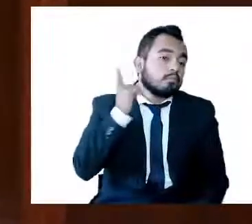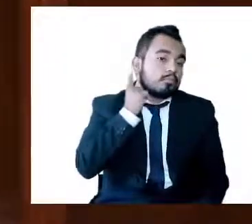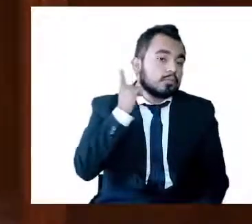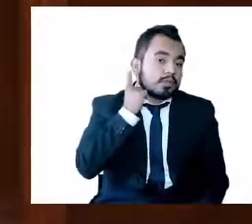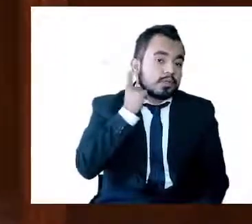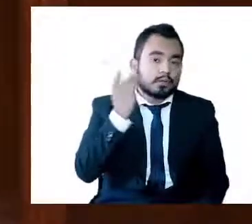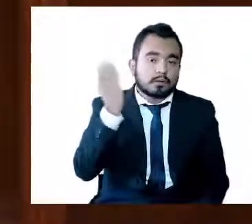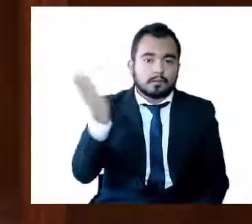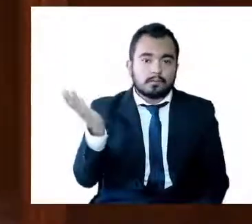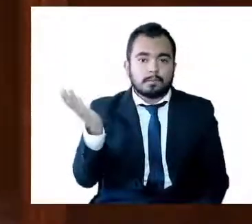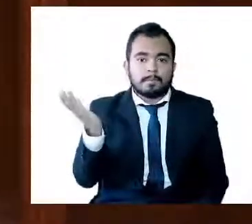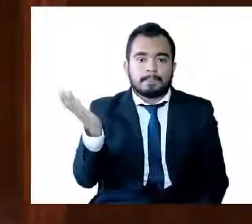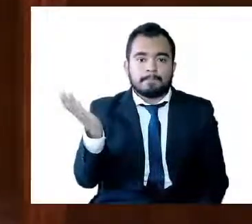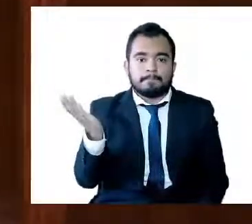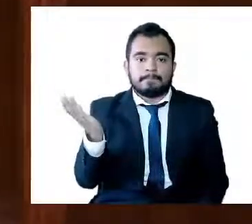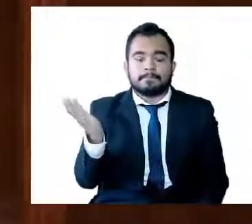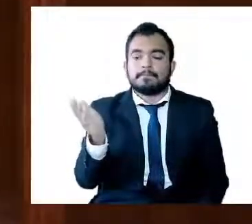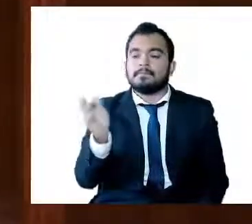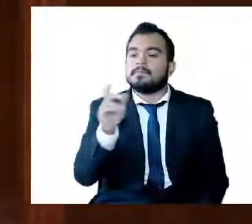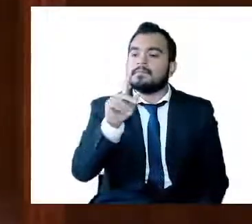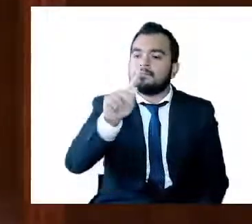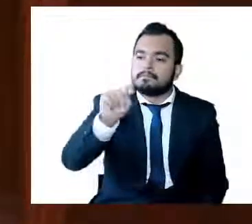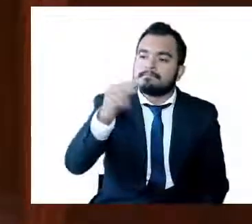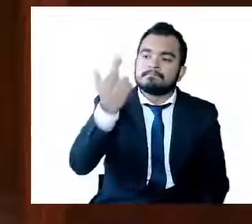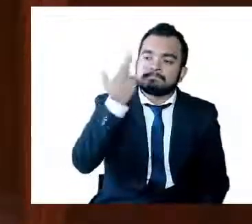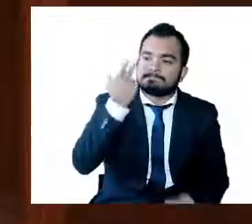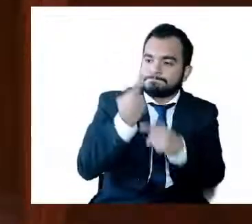medios que nos siguen,